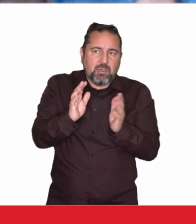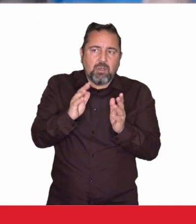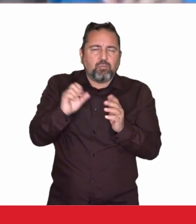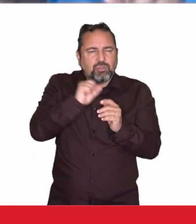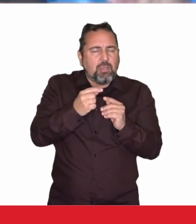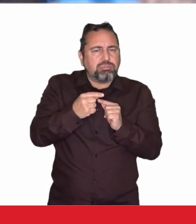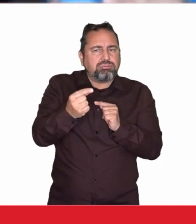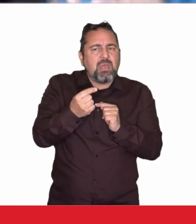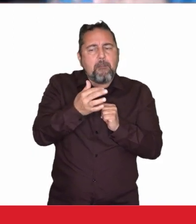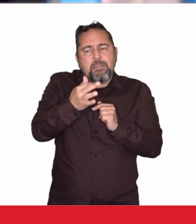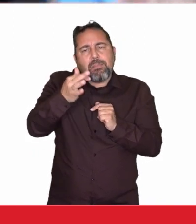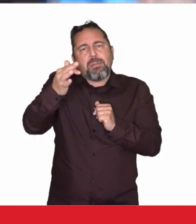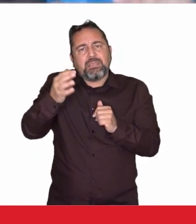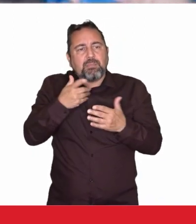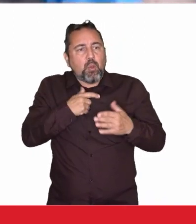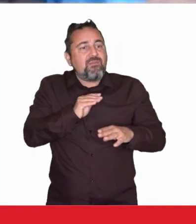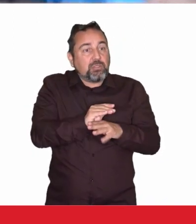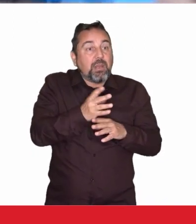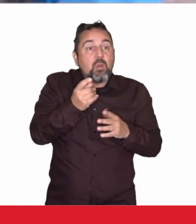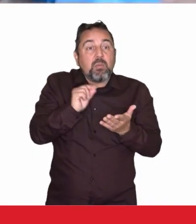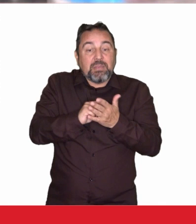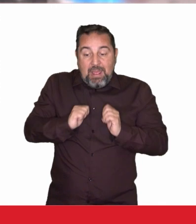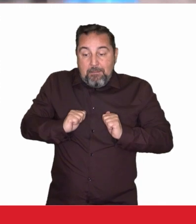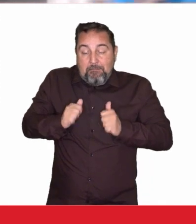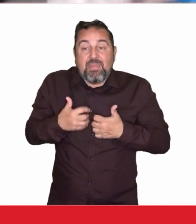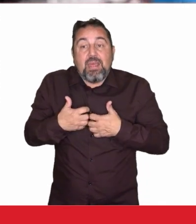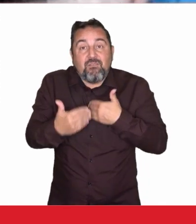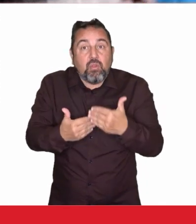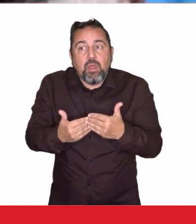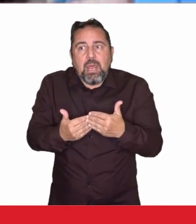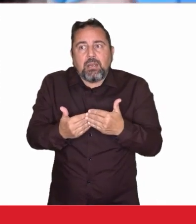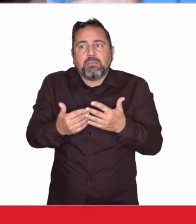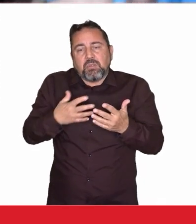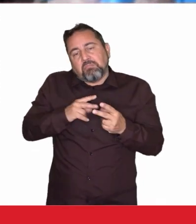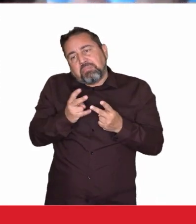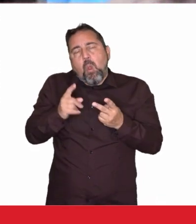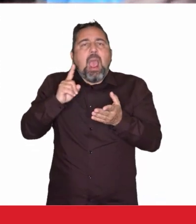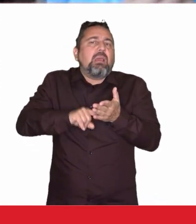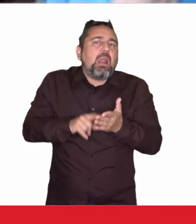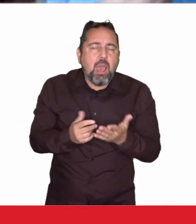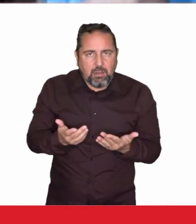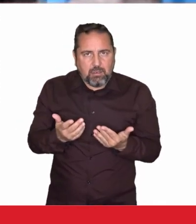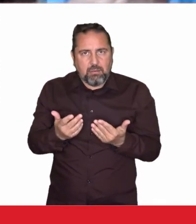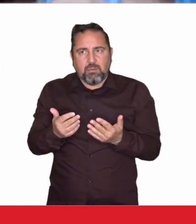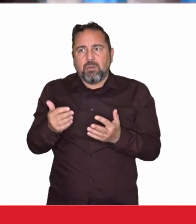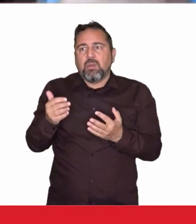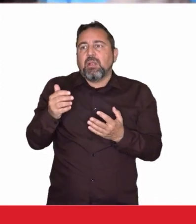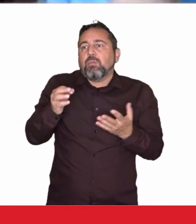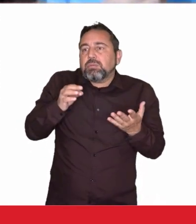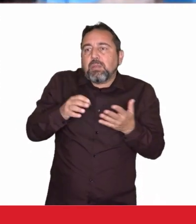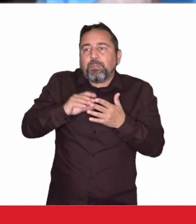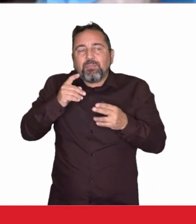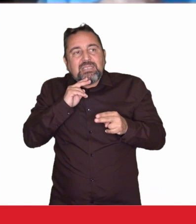cuota, si durante X años puede sumar más que la inversión, pero a veces para el momento de arrancar, pues una alternativa, alquilar